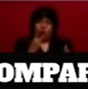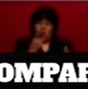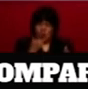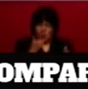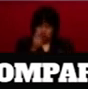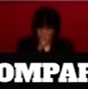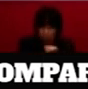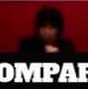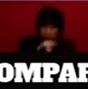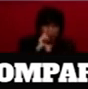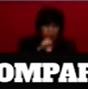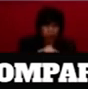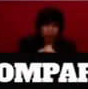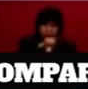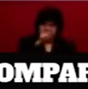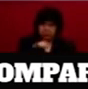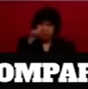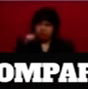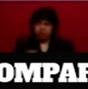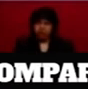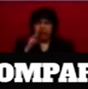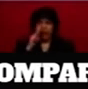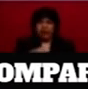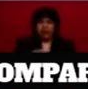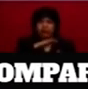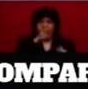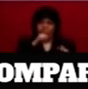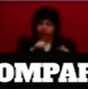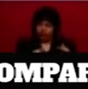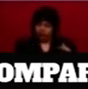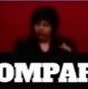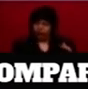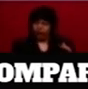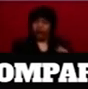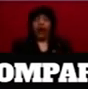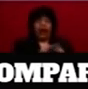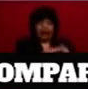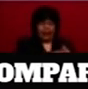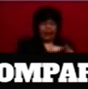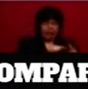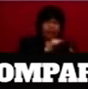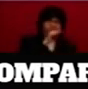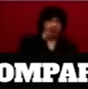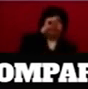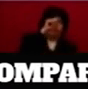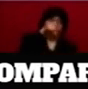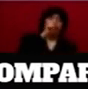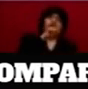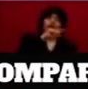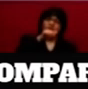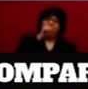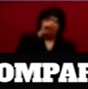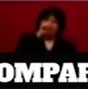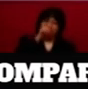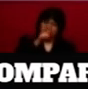la gráfica hay una curva de disminución al principio como que una elevación esa cambiaba empezó a